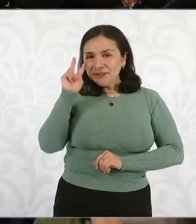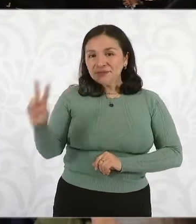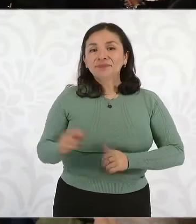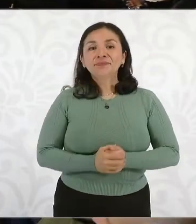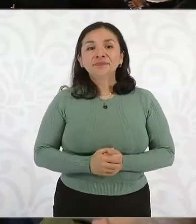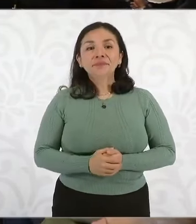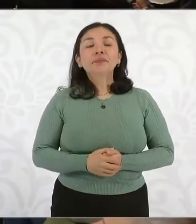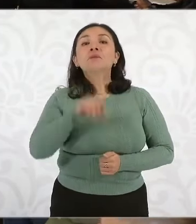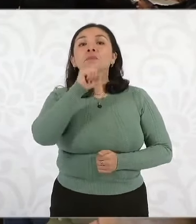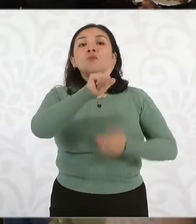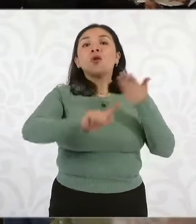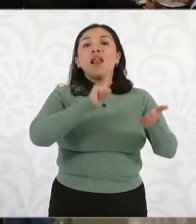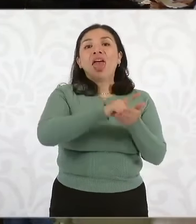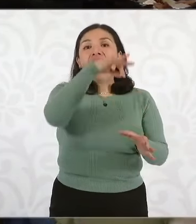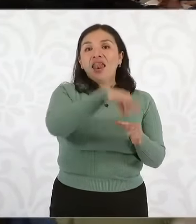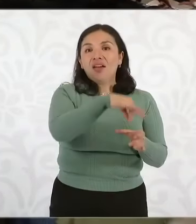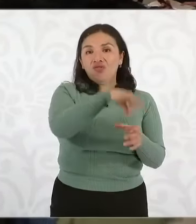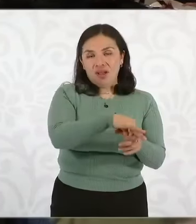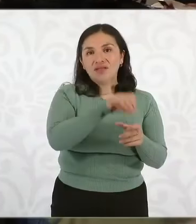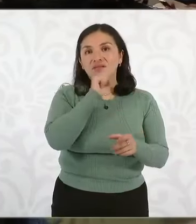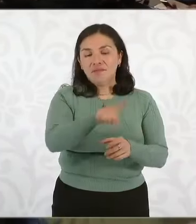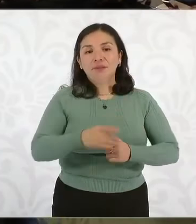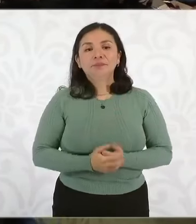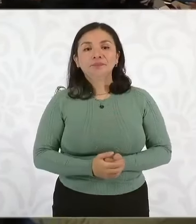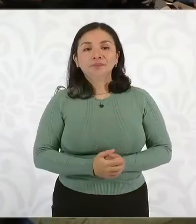Y en la ley electoral también.